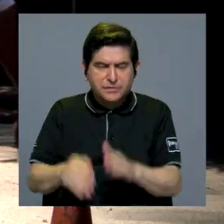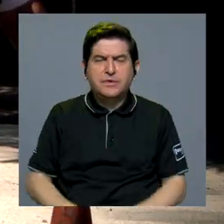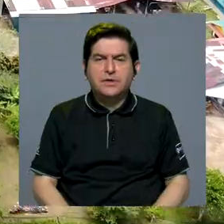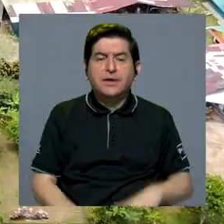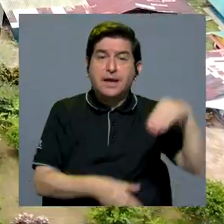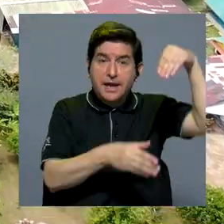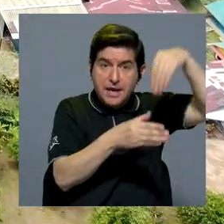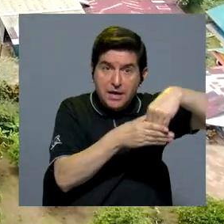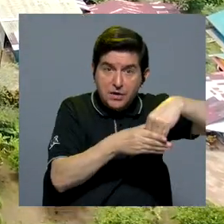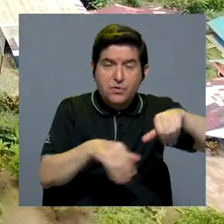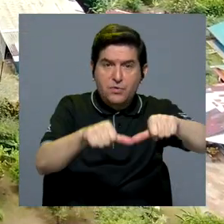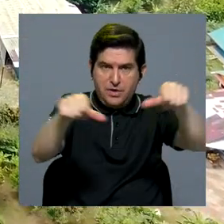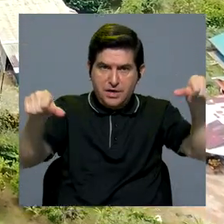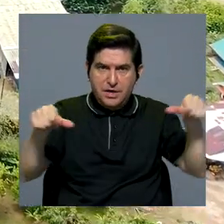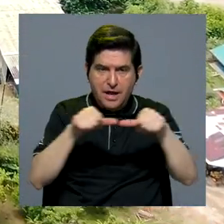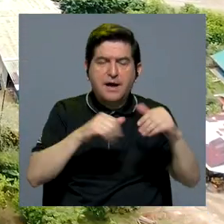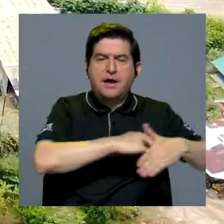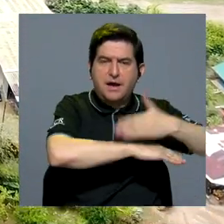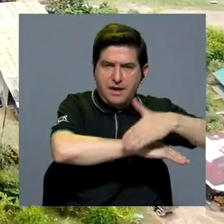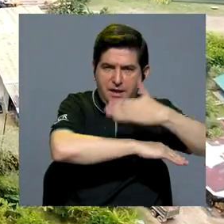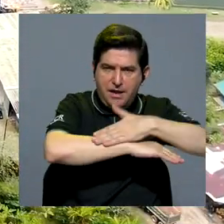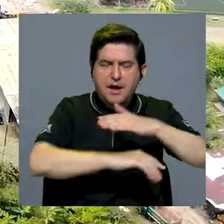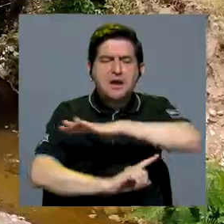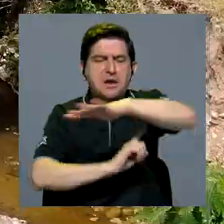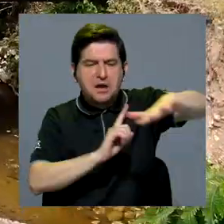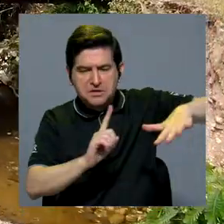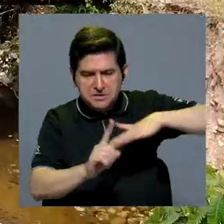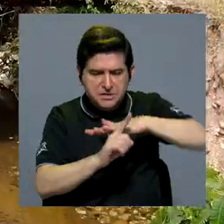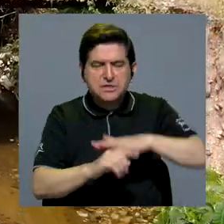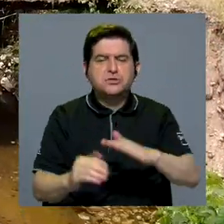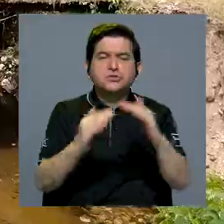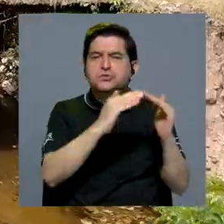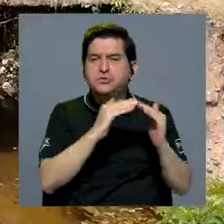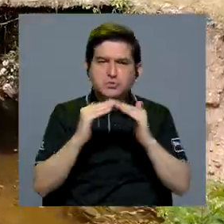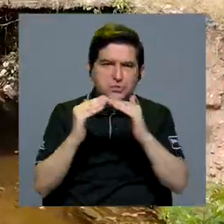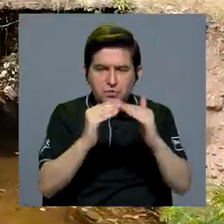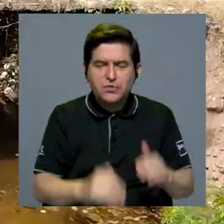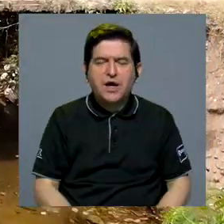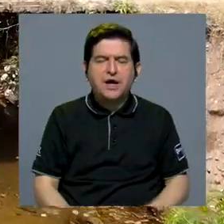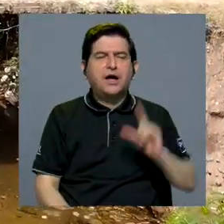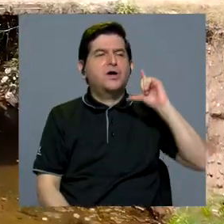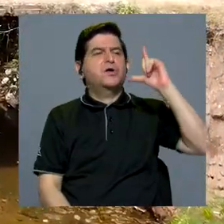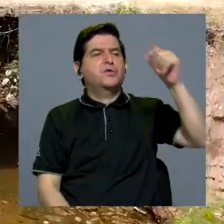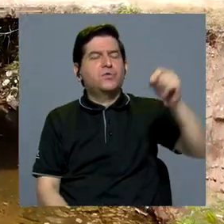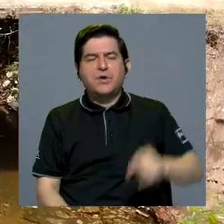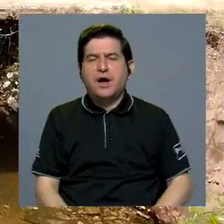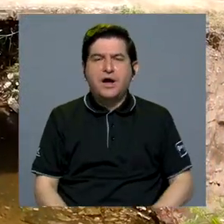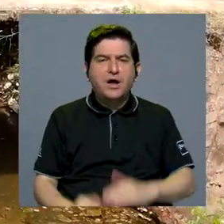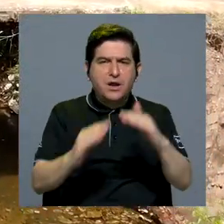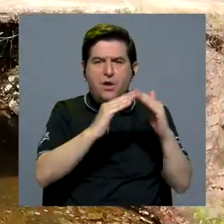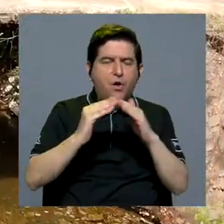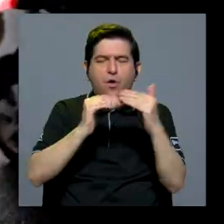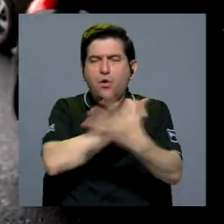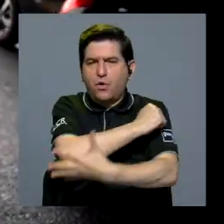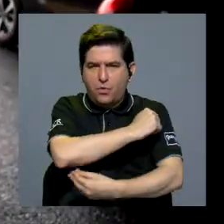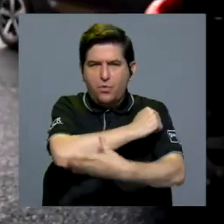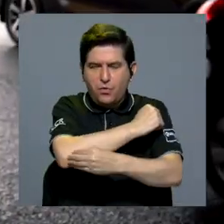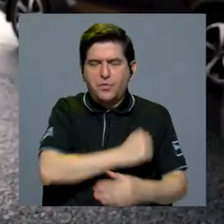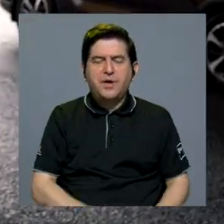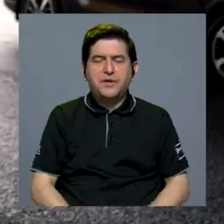pudiéramos incluir zonas costeras o periféricas, zonas urbanas, zonas rurales o urbanomarginales, que se,